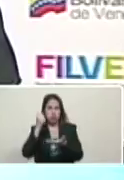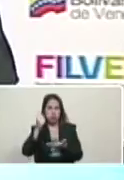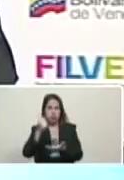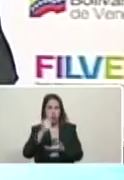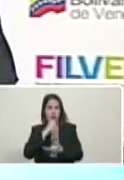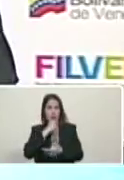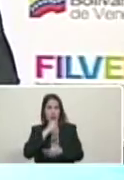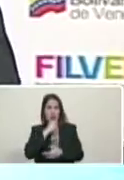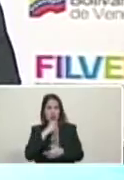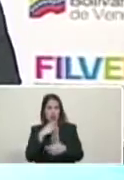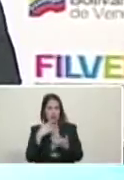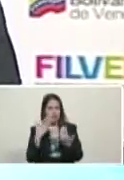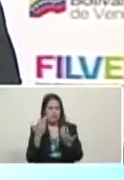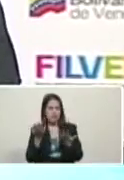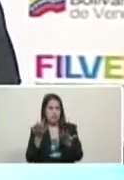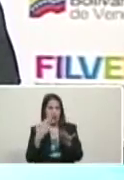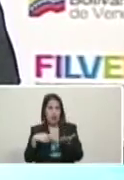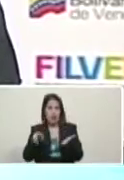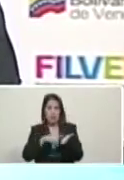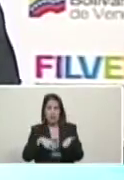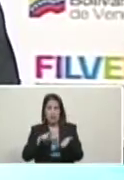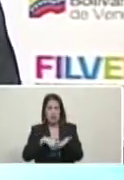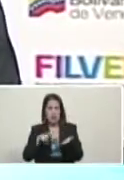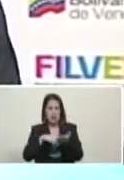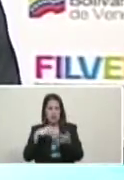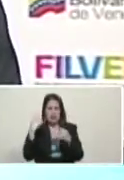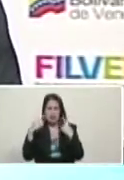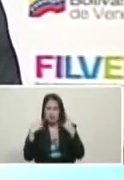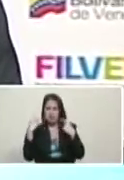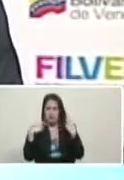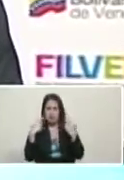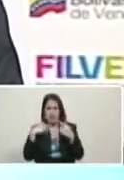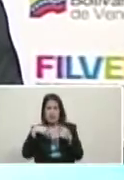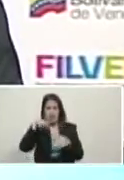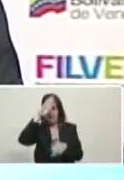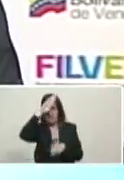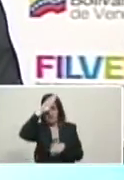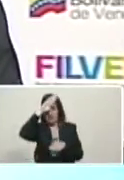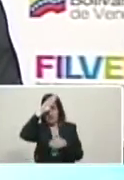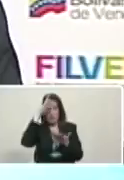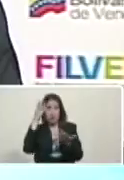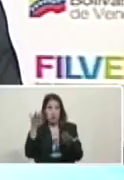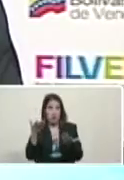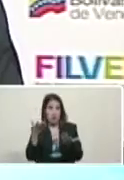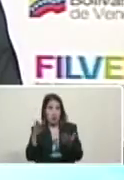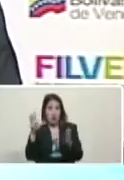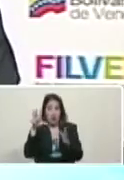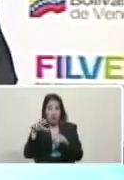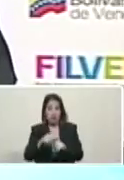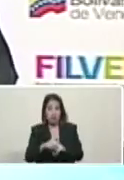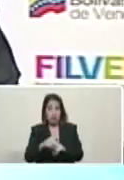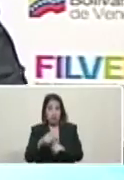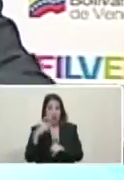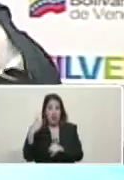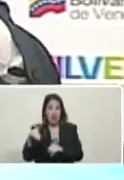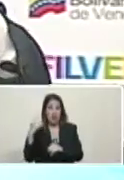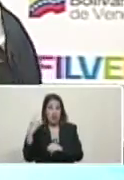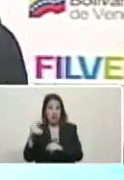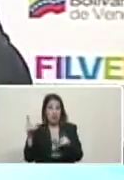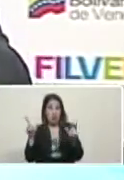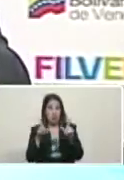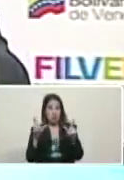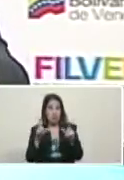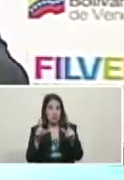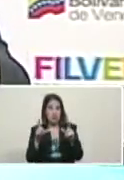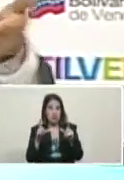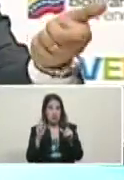Una maduritis. Una obsesión de maduritis ha tomado a la derecha y a los medios de comunicación del mundo. Pero eso